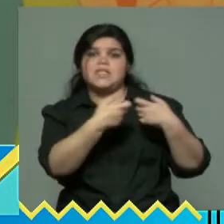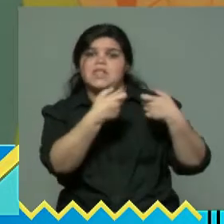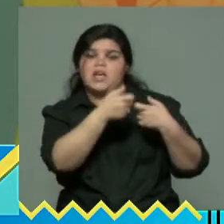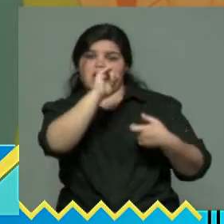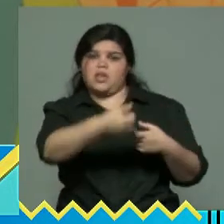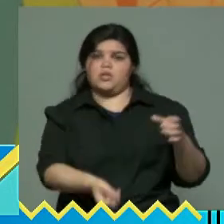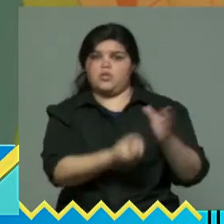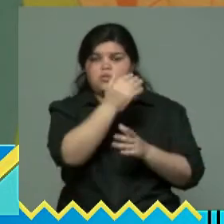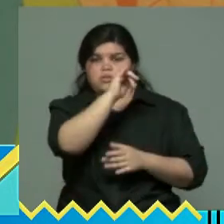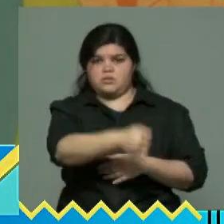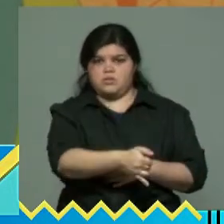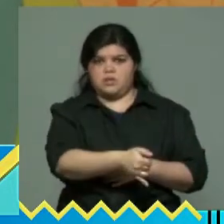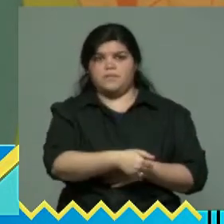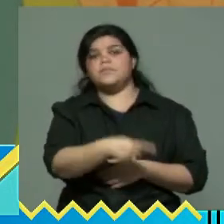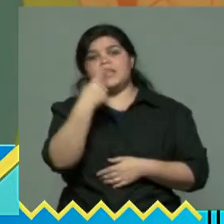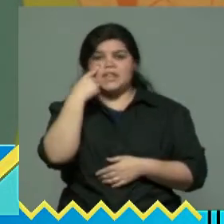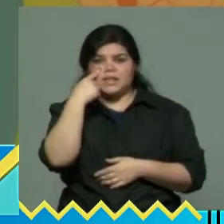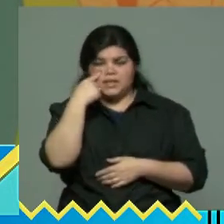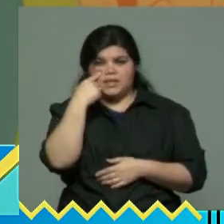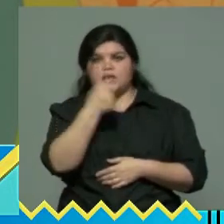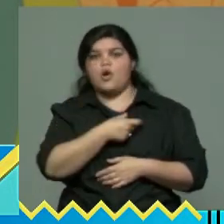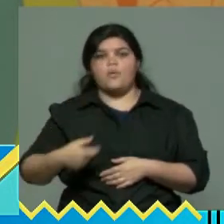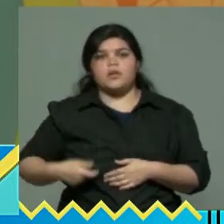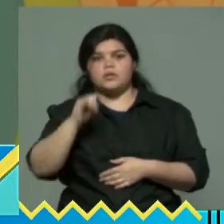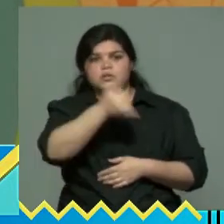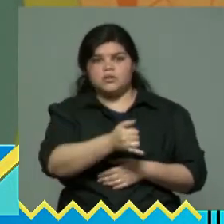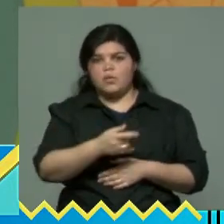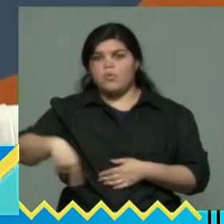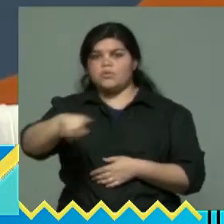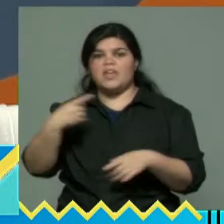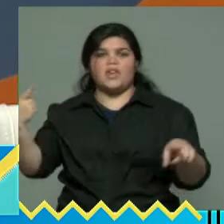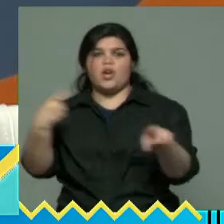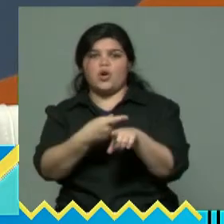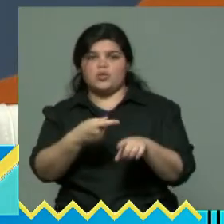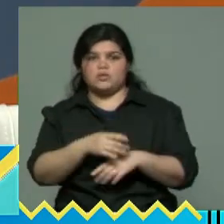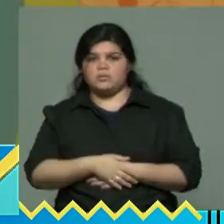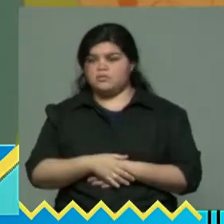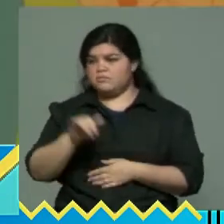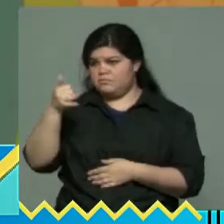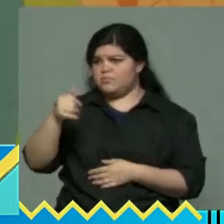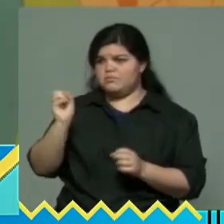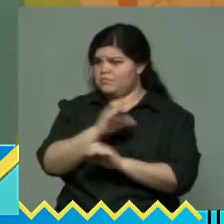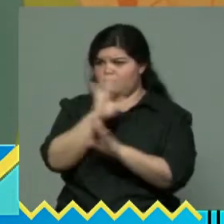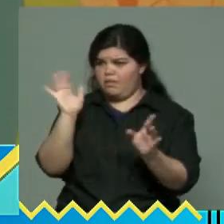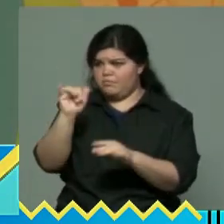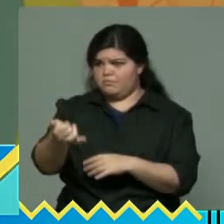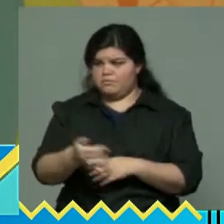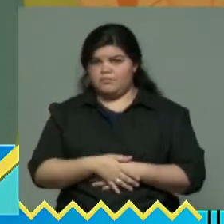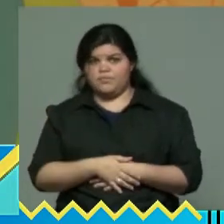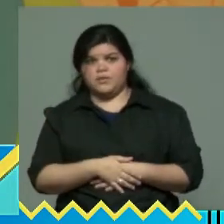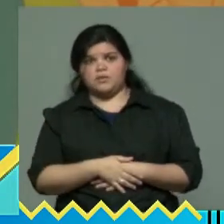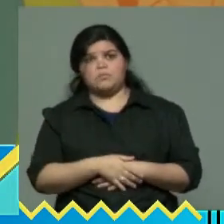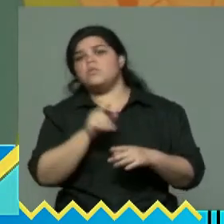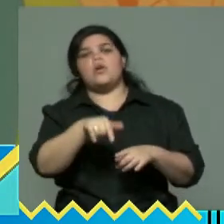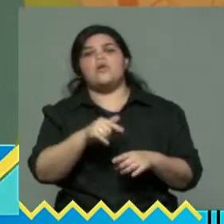peronistas, va a tener su intendente. Claro. Este gobierno va a tener muchas... Ustedes van a estar en contra. Claro. Seguro, lo que expresan. Sí, claramente. Pero va a haber una